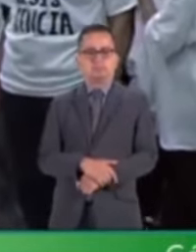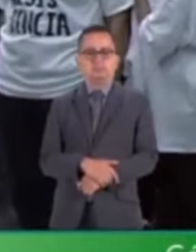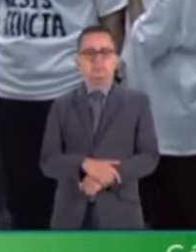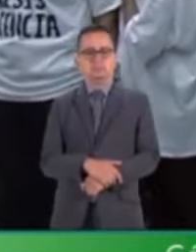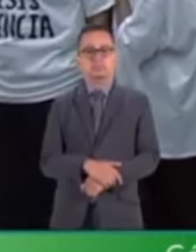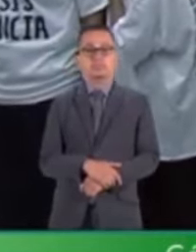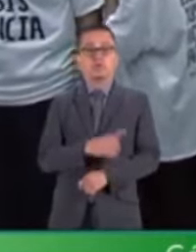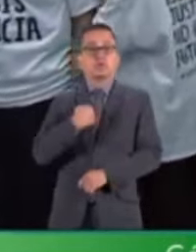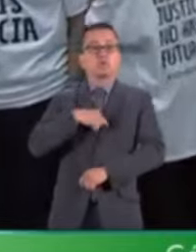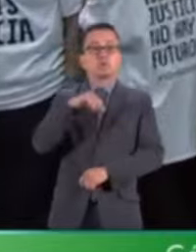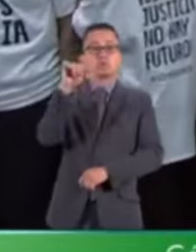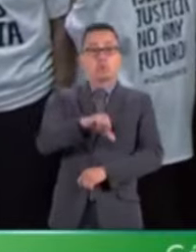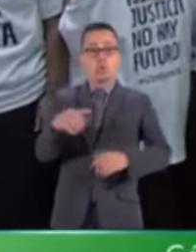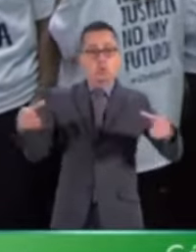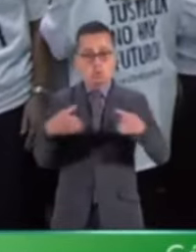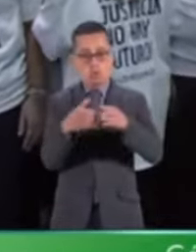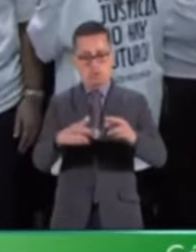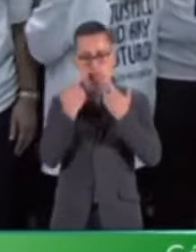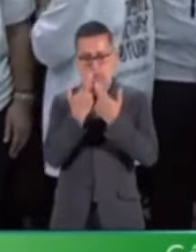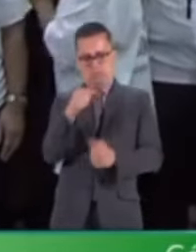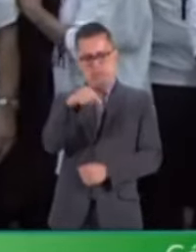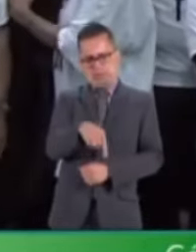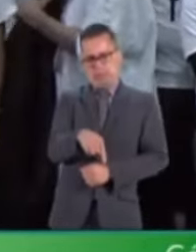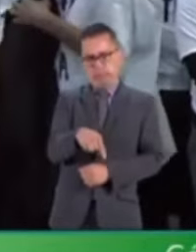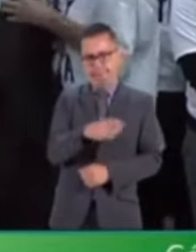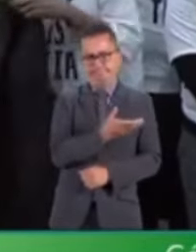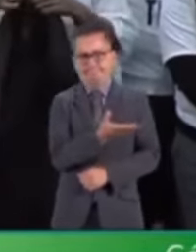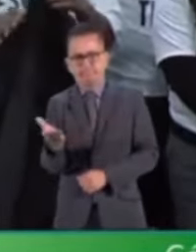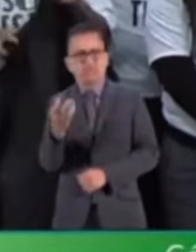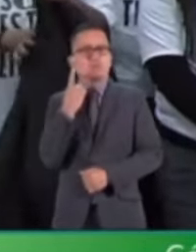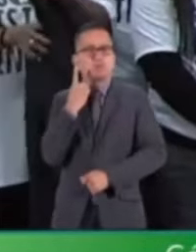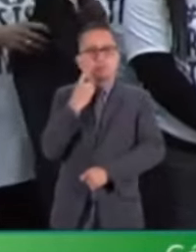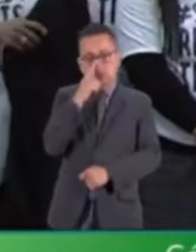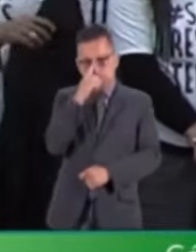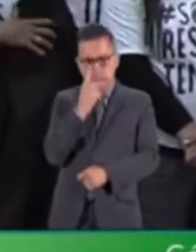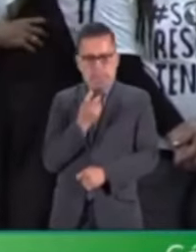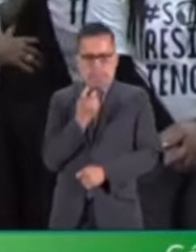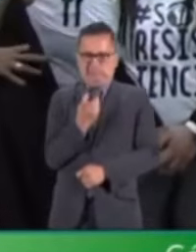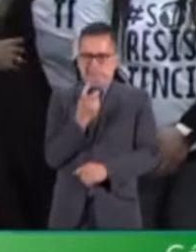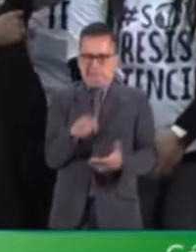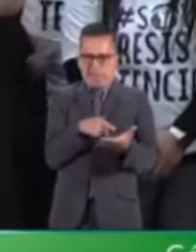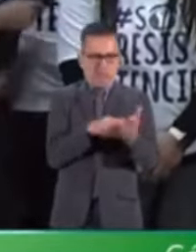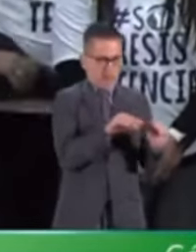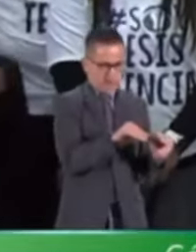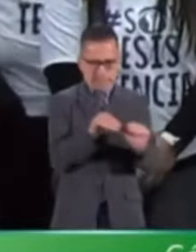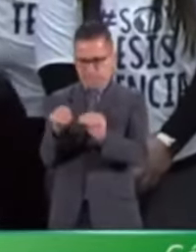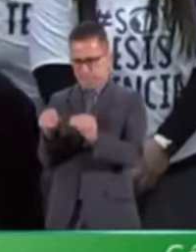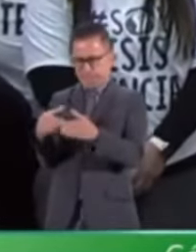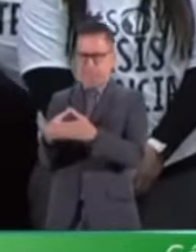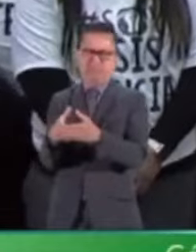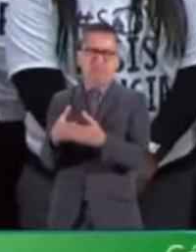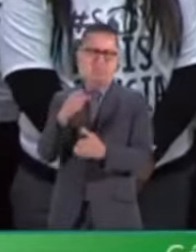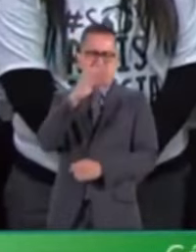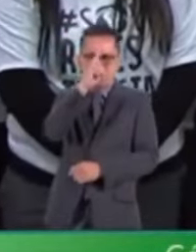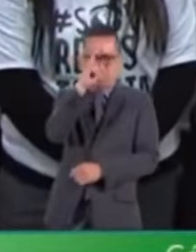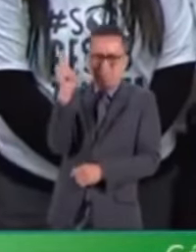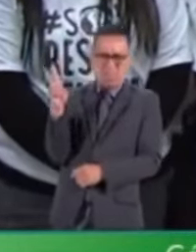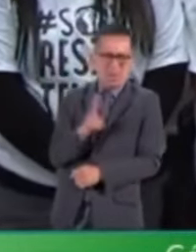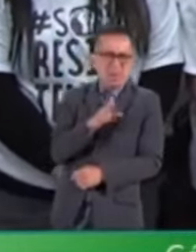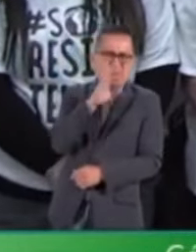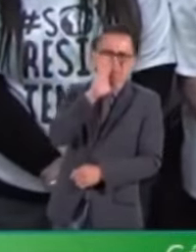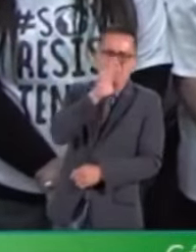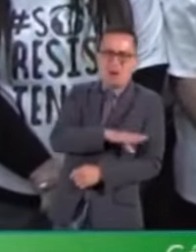reunidos el día de hoy, diputadas y diputados, en una sede de la ignominia, en una sede